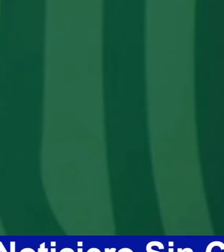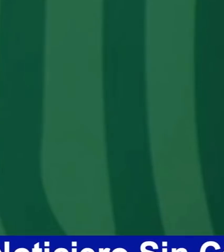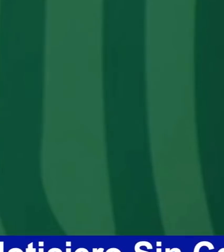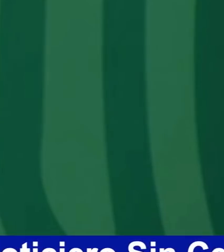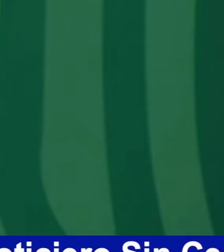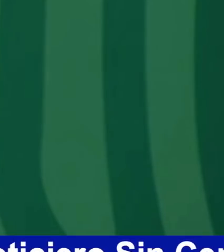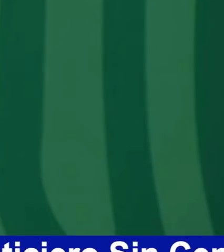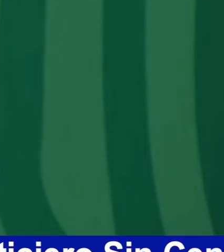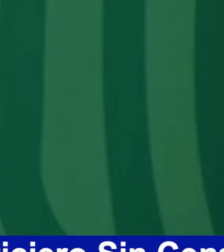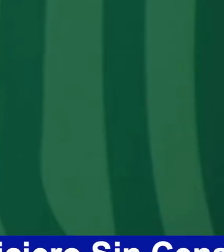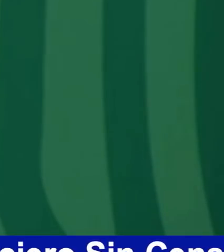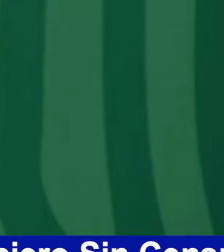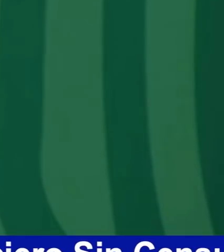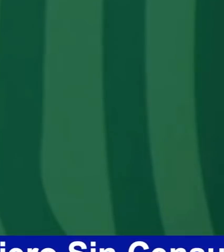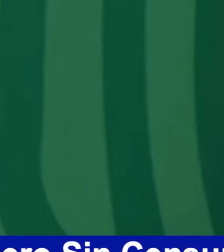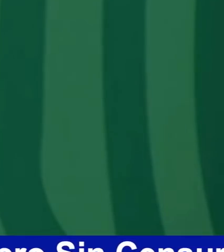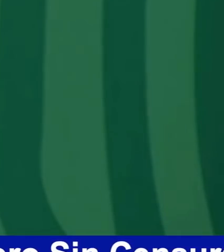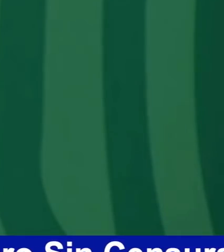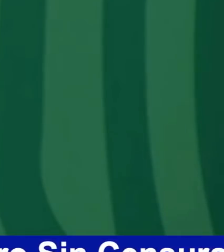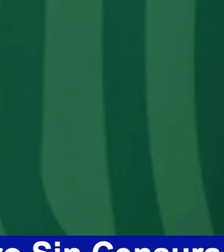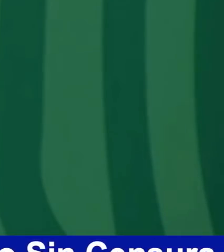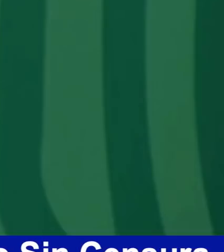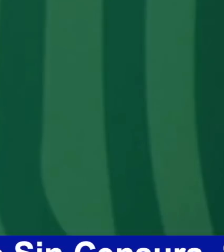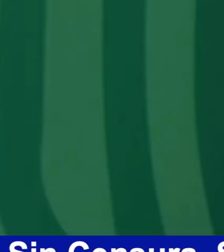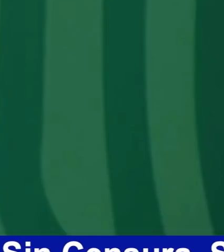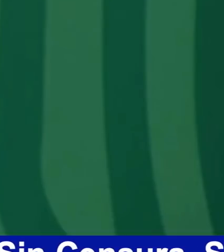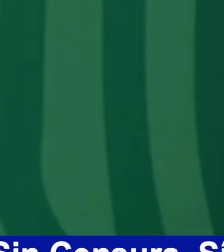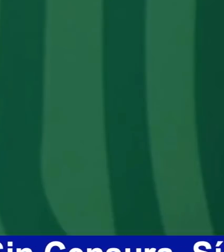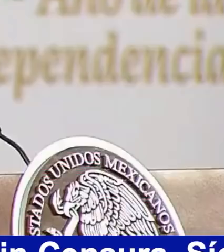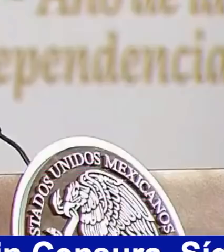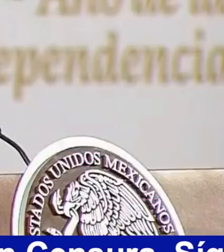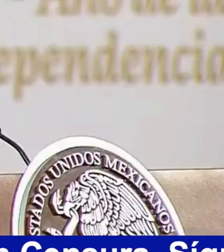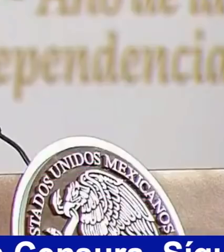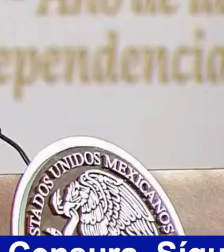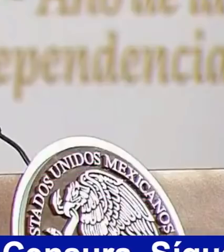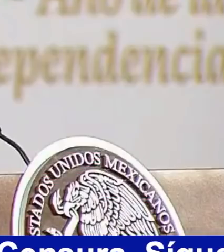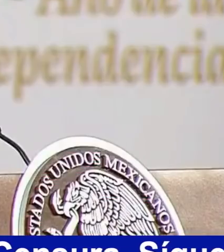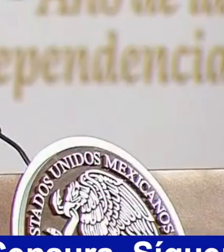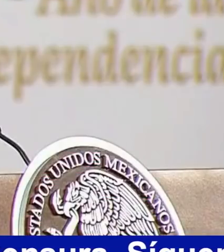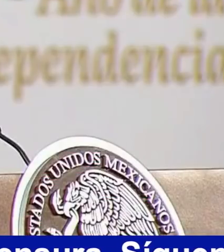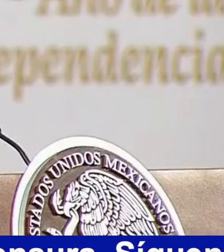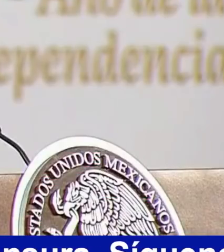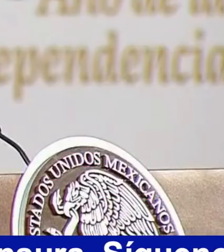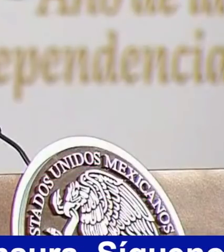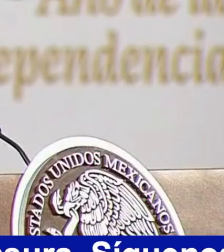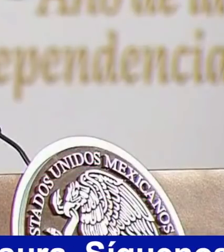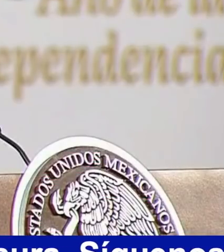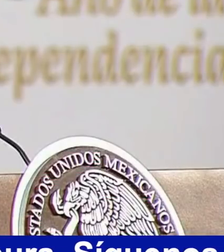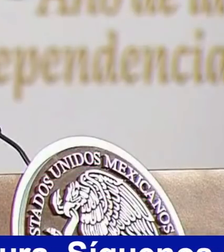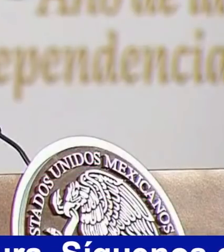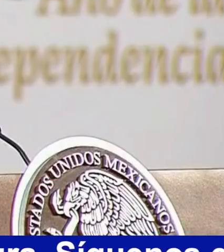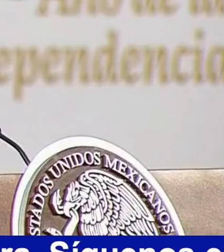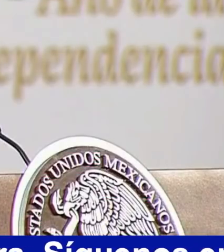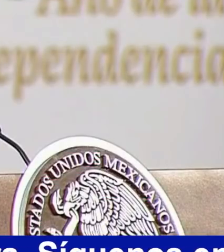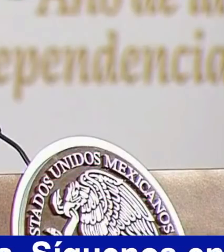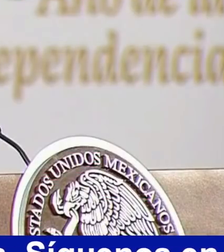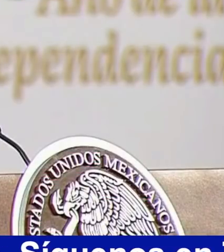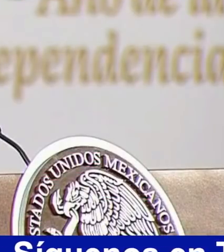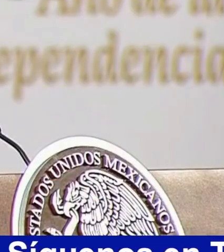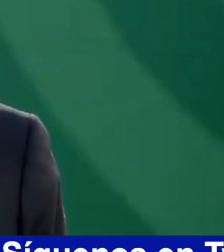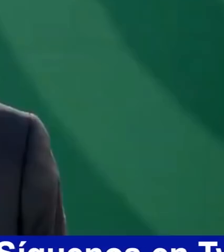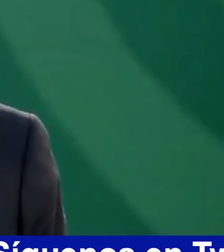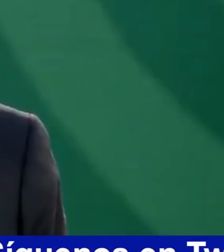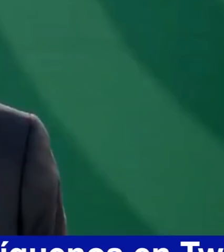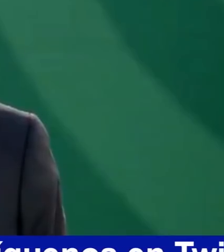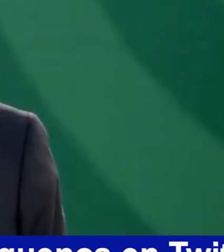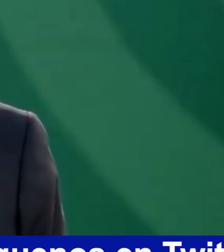para distribuir si aumentamos el precio de las gasolinas o del diésel,